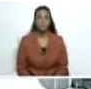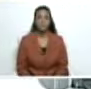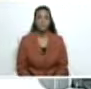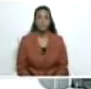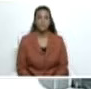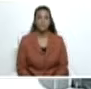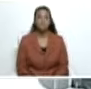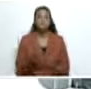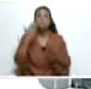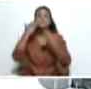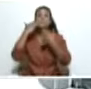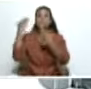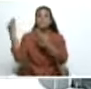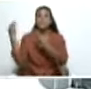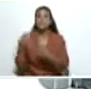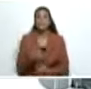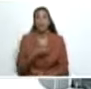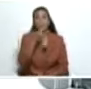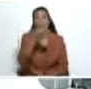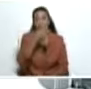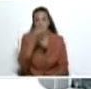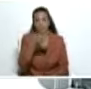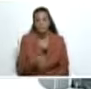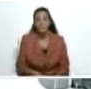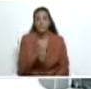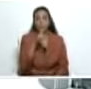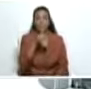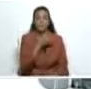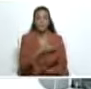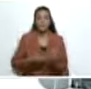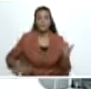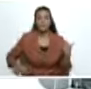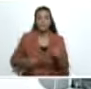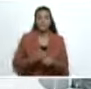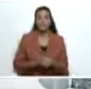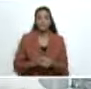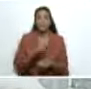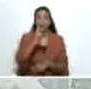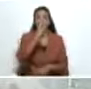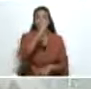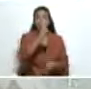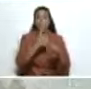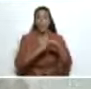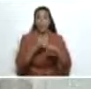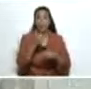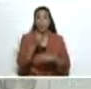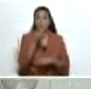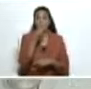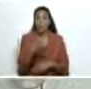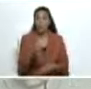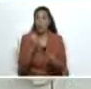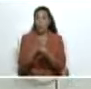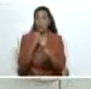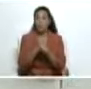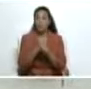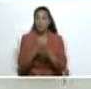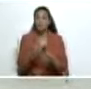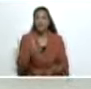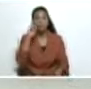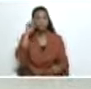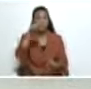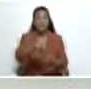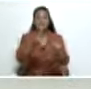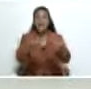por el Ven App, la línea 58, los reportes que todos hacen de las 6 prioridades